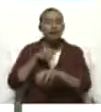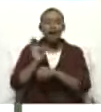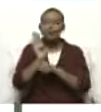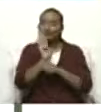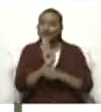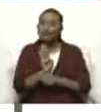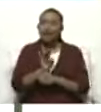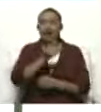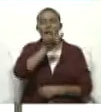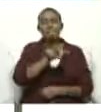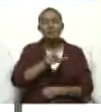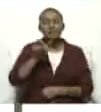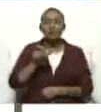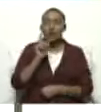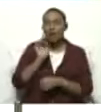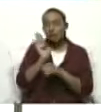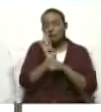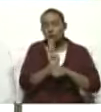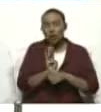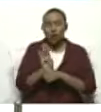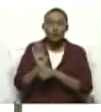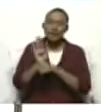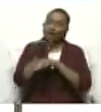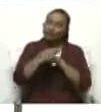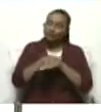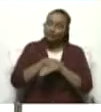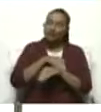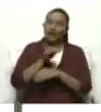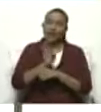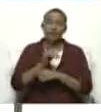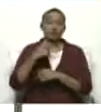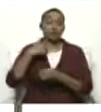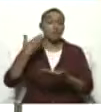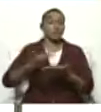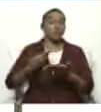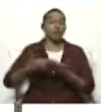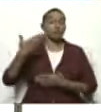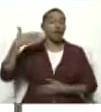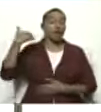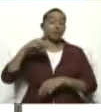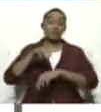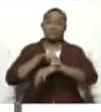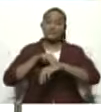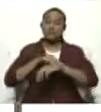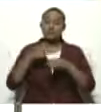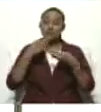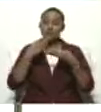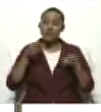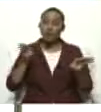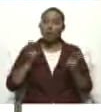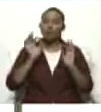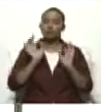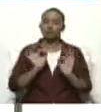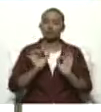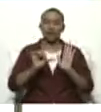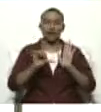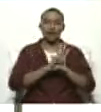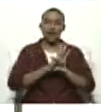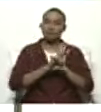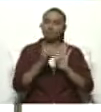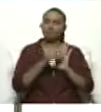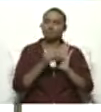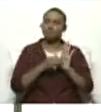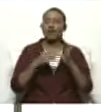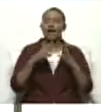personas, sino que va más allá, y esa fue una de las propuestas del Ministerio Público. Le otorga el mismo reconocimiento a los animales